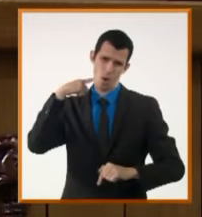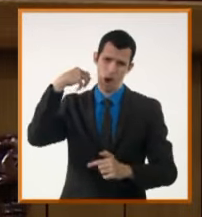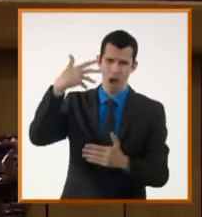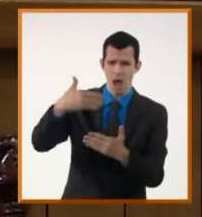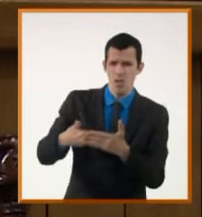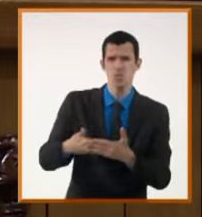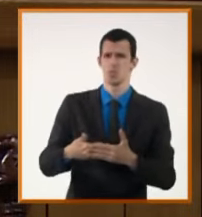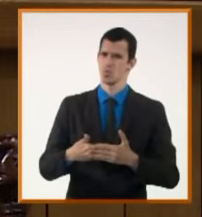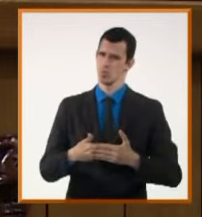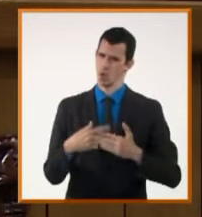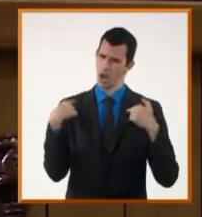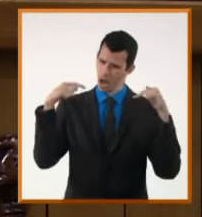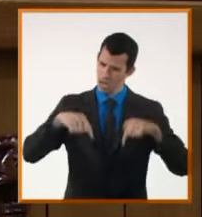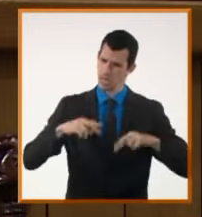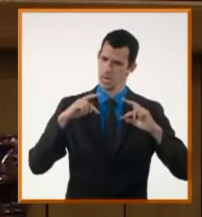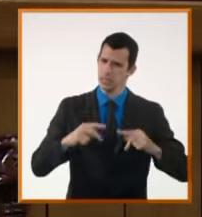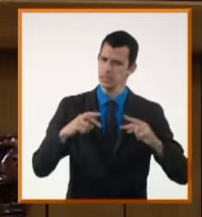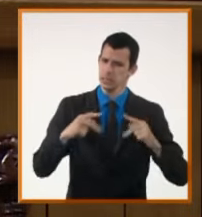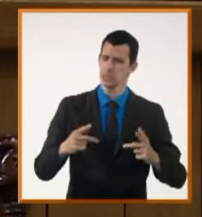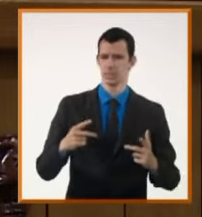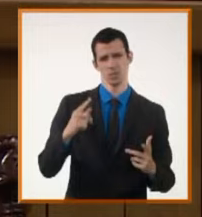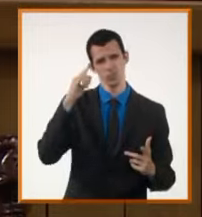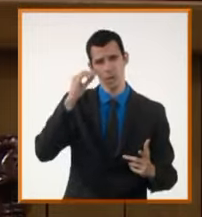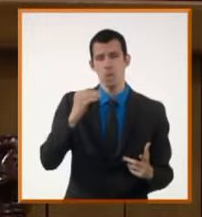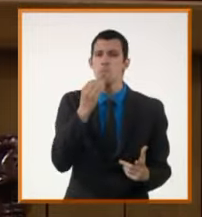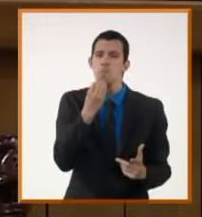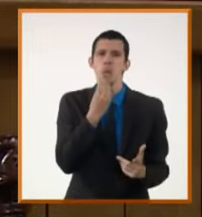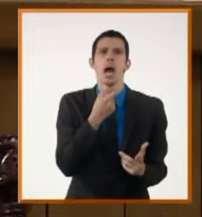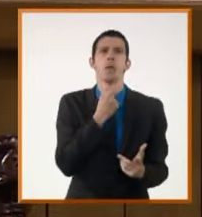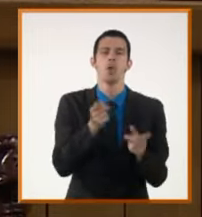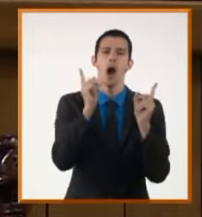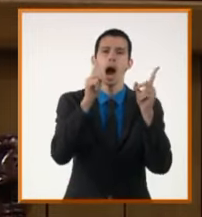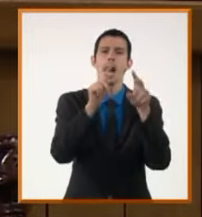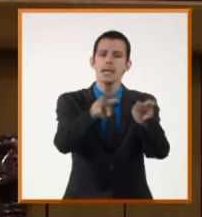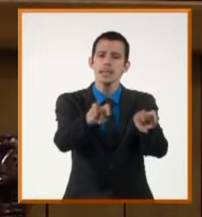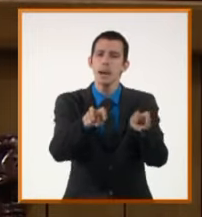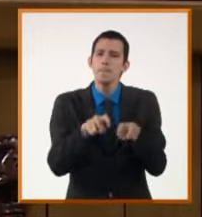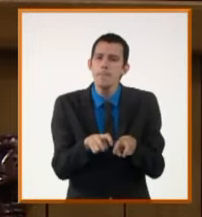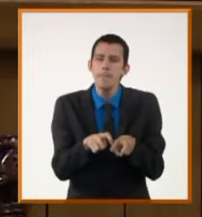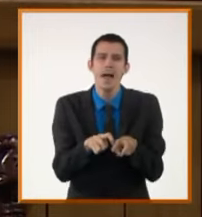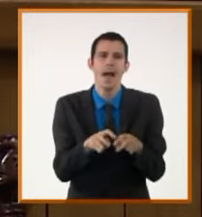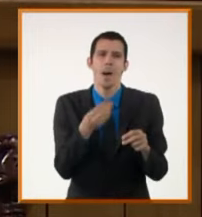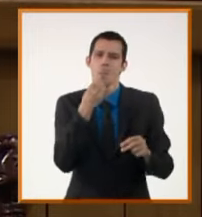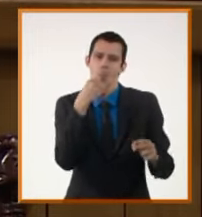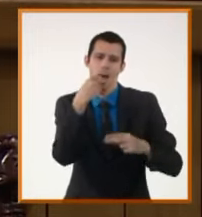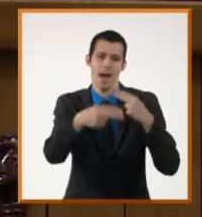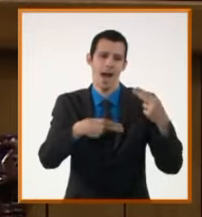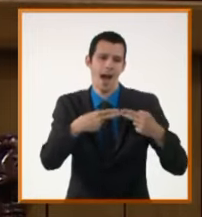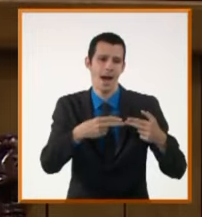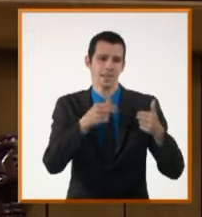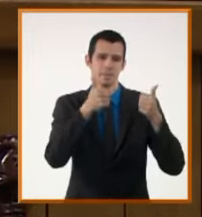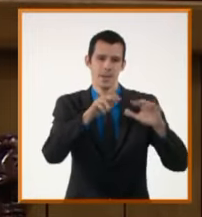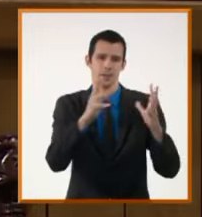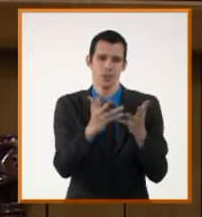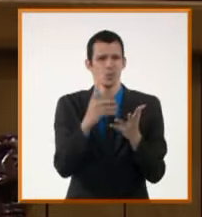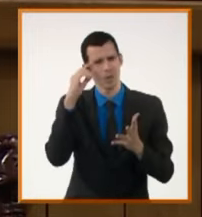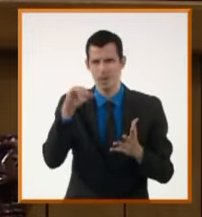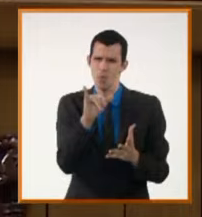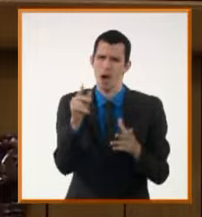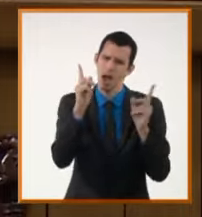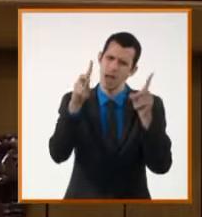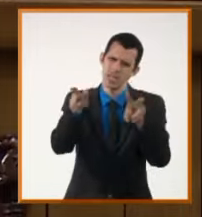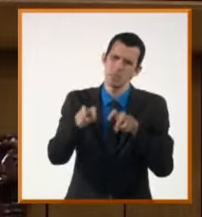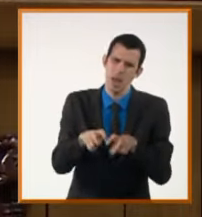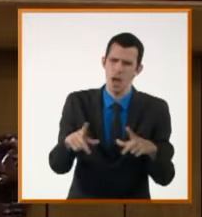intervenciones asociadas a este tema. No puede haber una sola asamblea, y cuando digo la asamblea no me estoy refiriendo al funcionamiento a la asamblea,